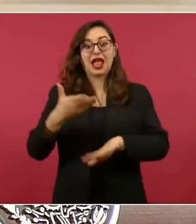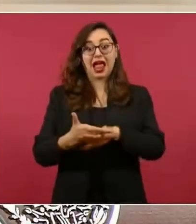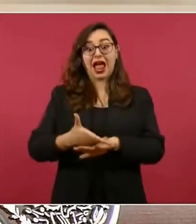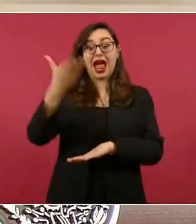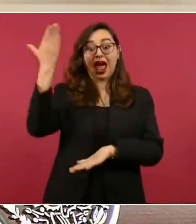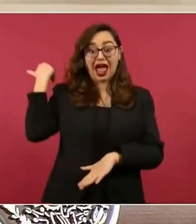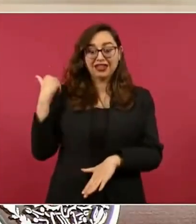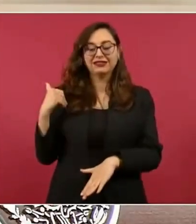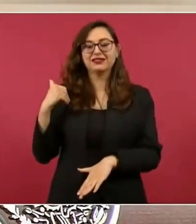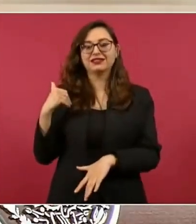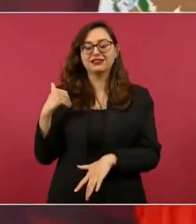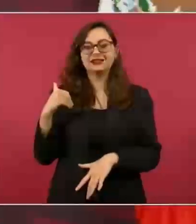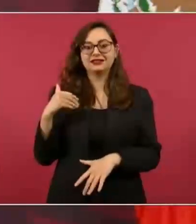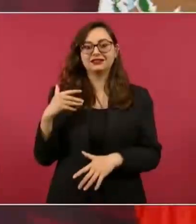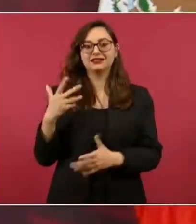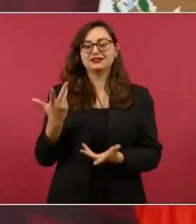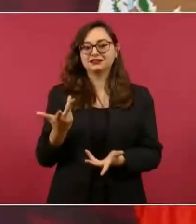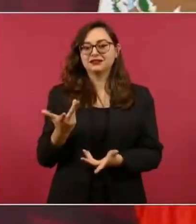estuvo